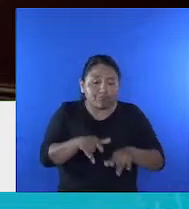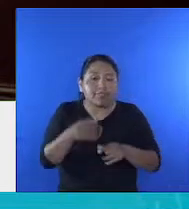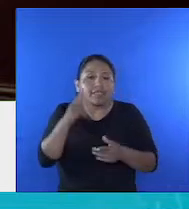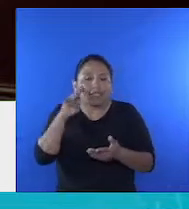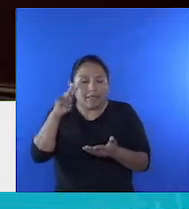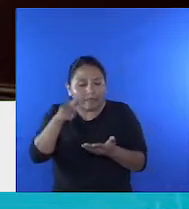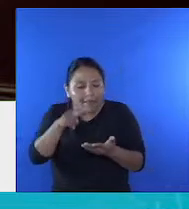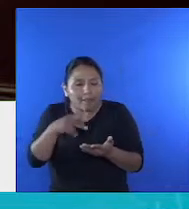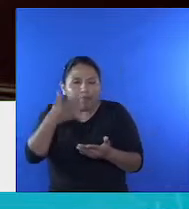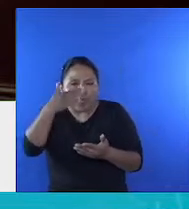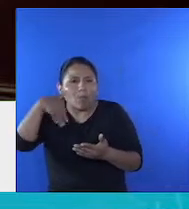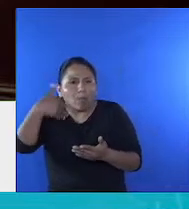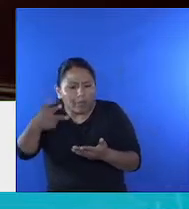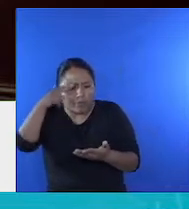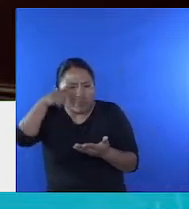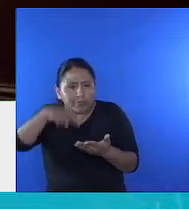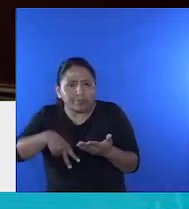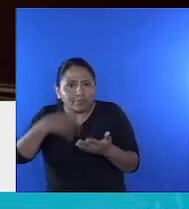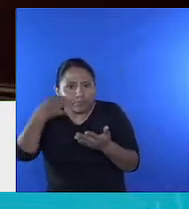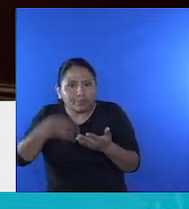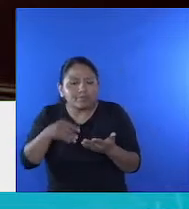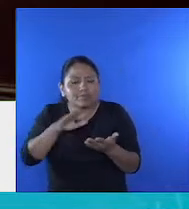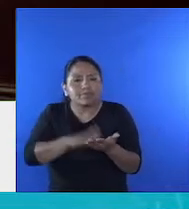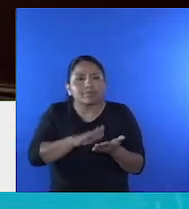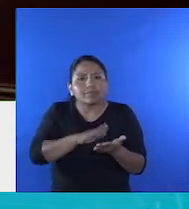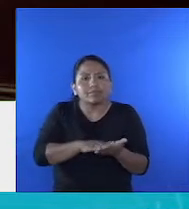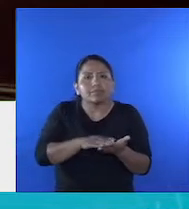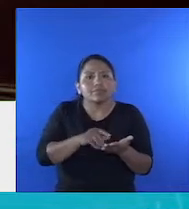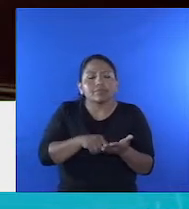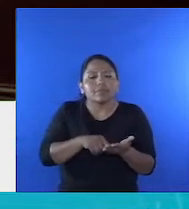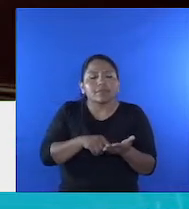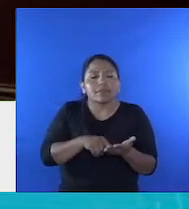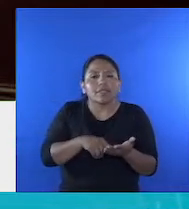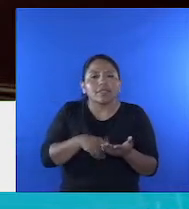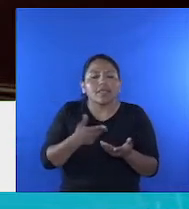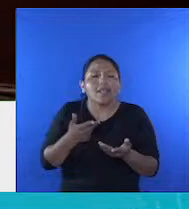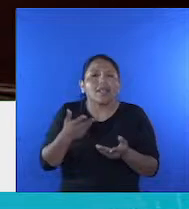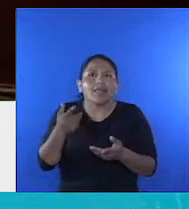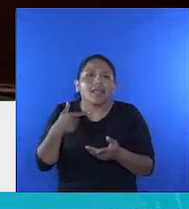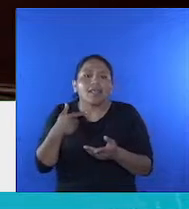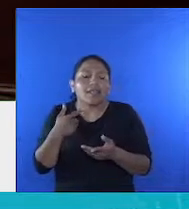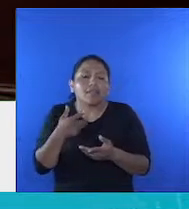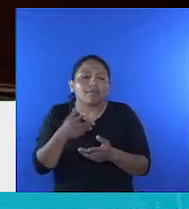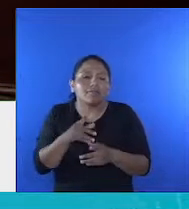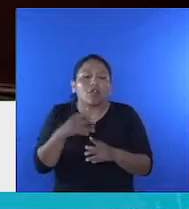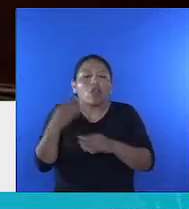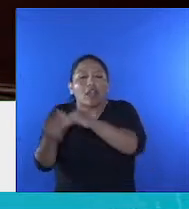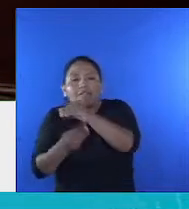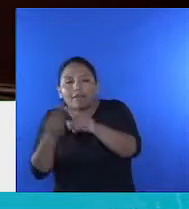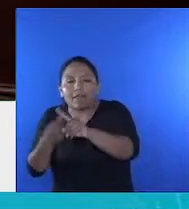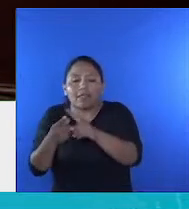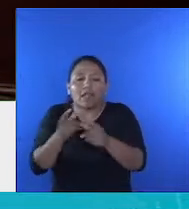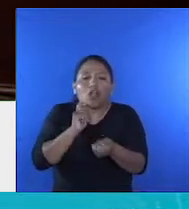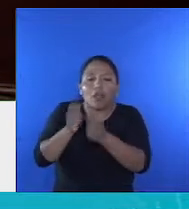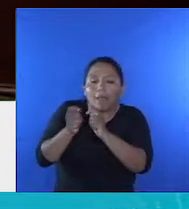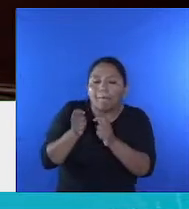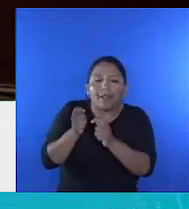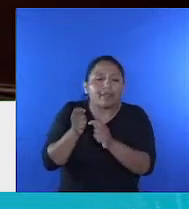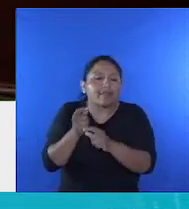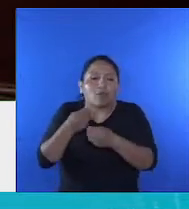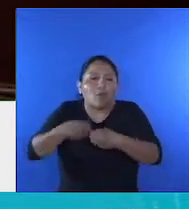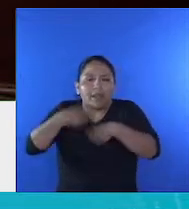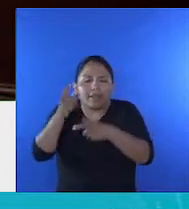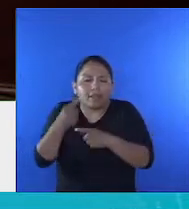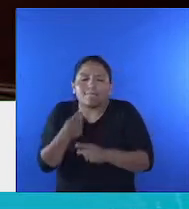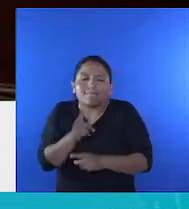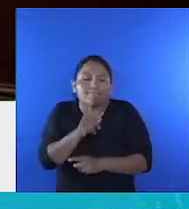ver bien el contenido, en donde les impedían hablar con sus familias, con la prensa, con cualquiera,